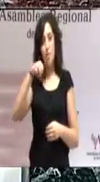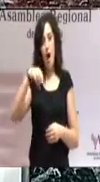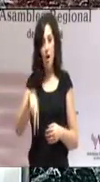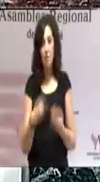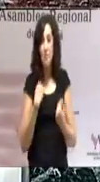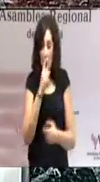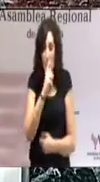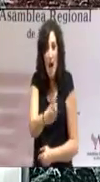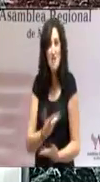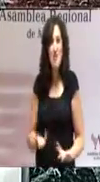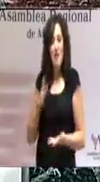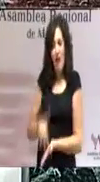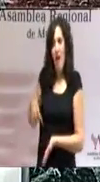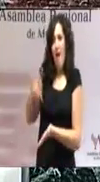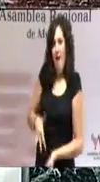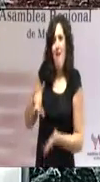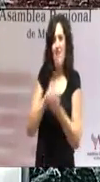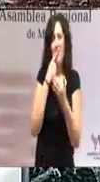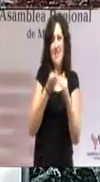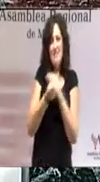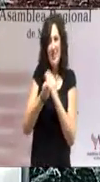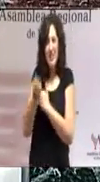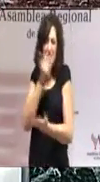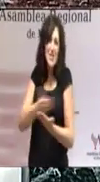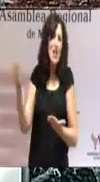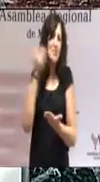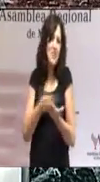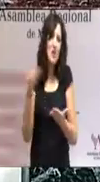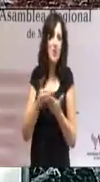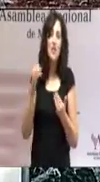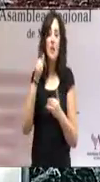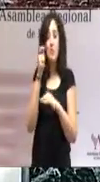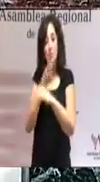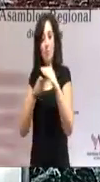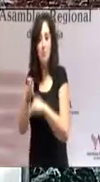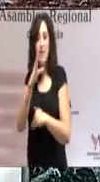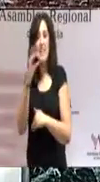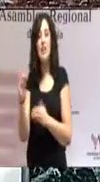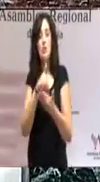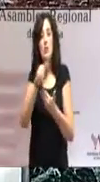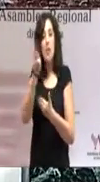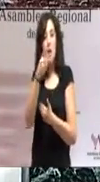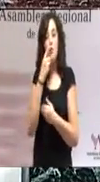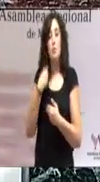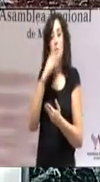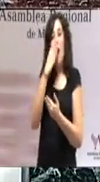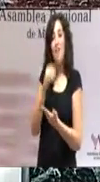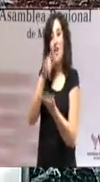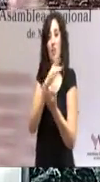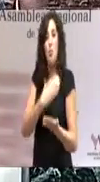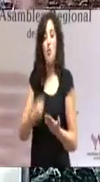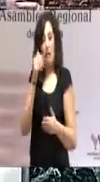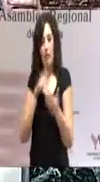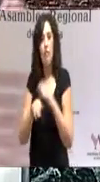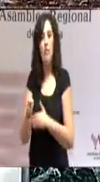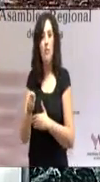en un año. Son inversiones millonarias. Se ha invertido para hacer posible la llegada del AVE a Murcia 500 millones de euros. Y usted pasa de